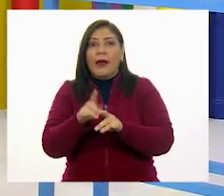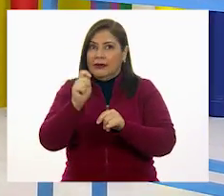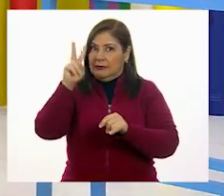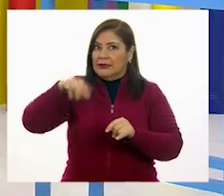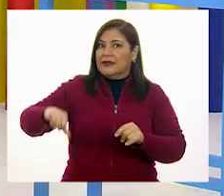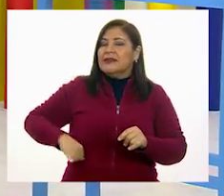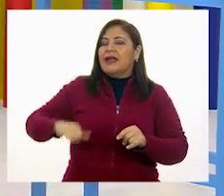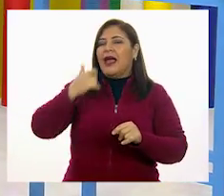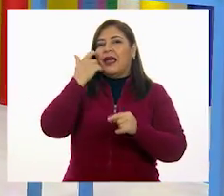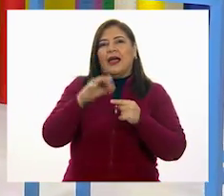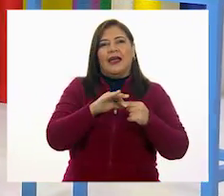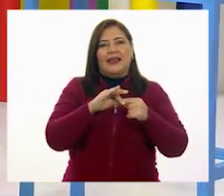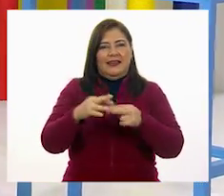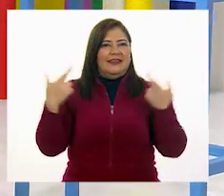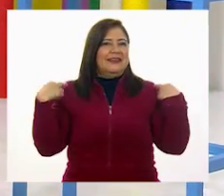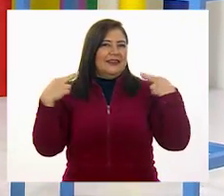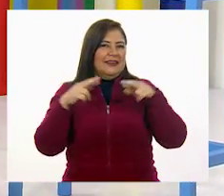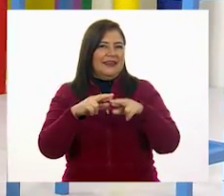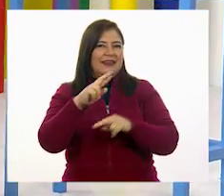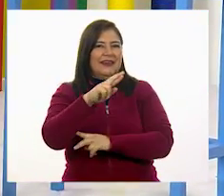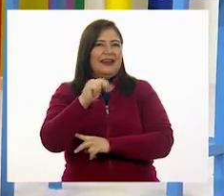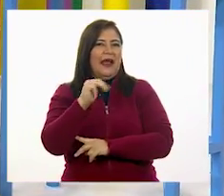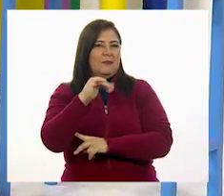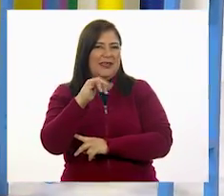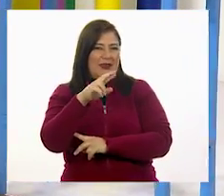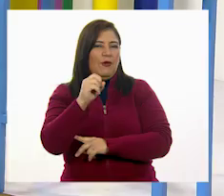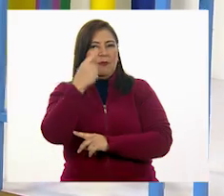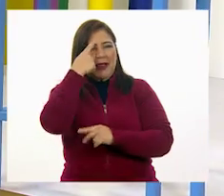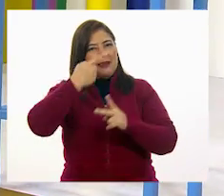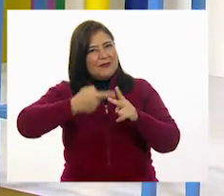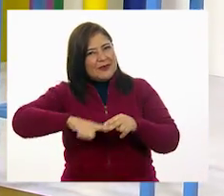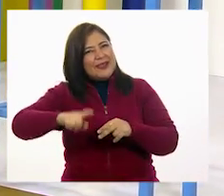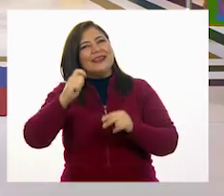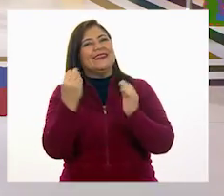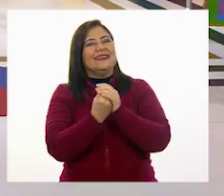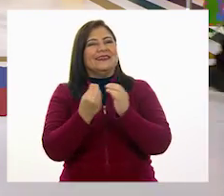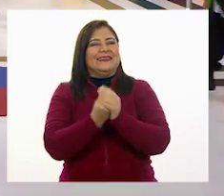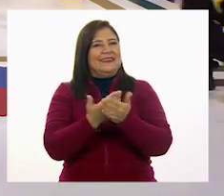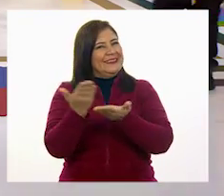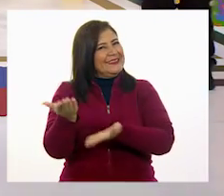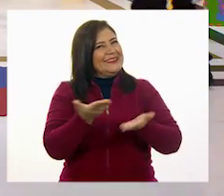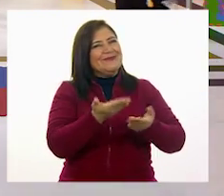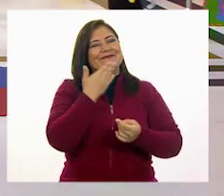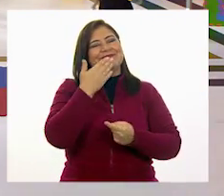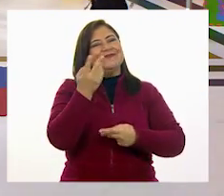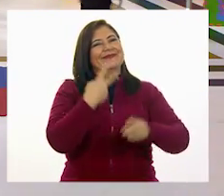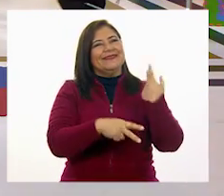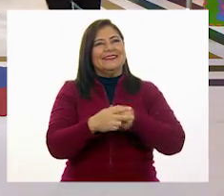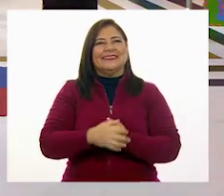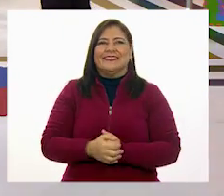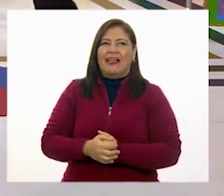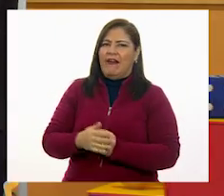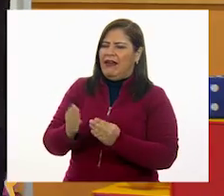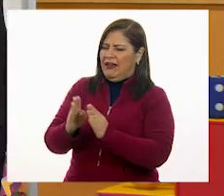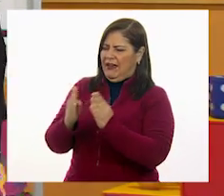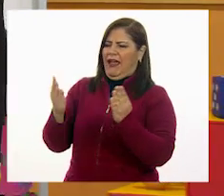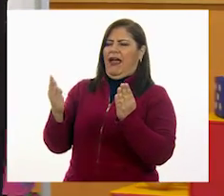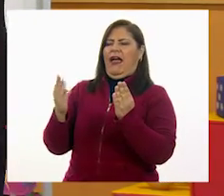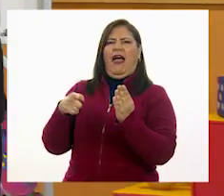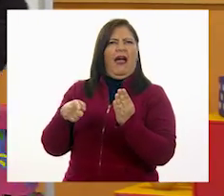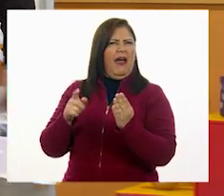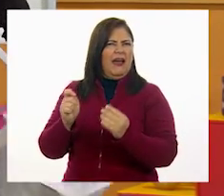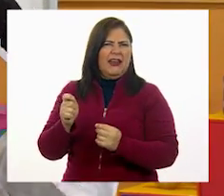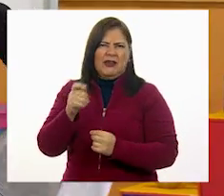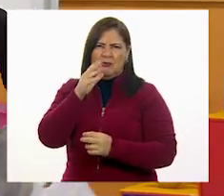a darle la bienvenida al profe Ramiro para que podamos comenzar nuestra clase. ¡Profe Ramiro! ¡Bienvenido! No, esto no puede ser.